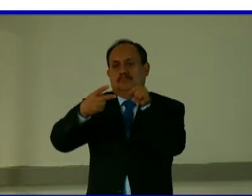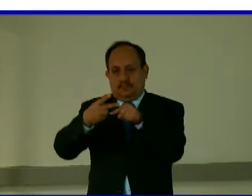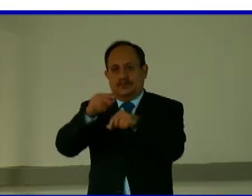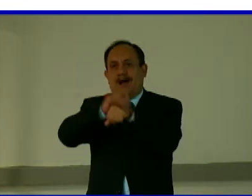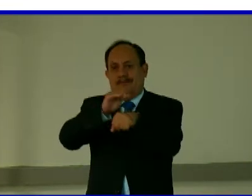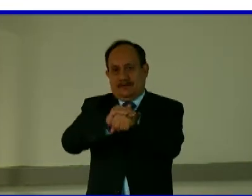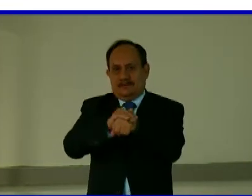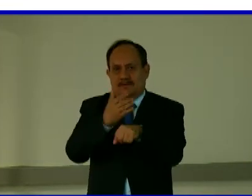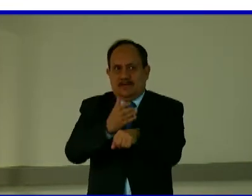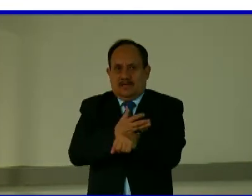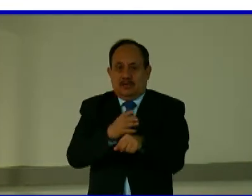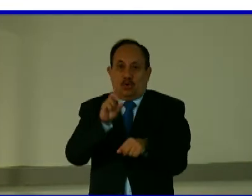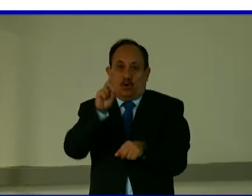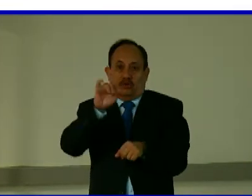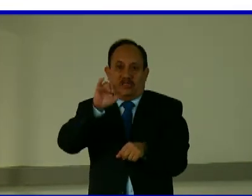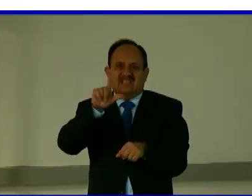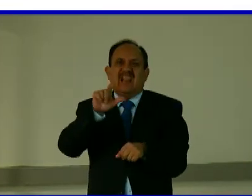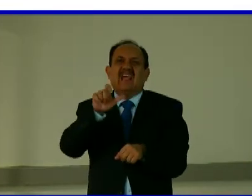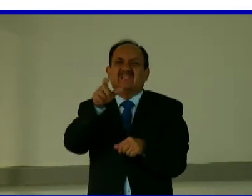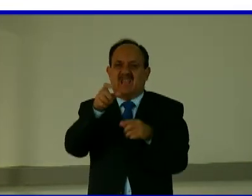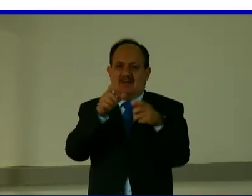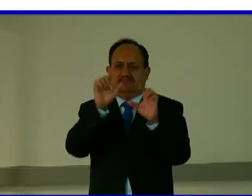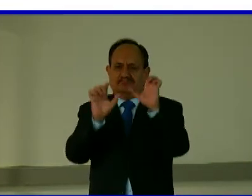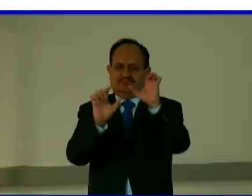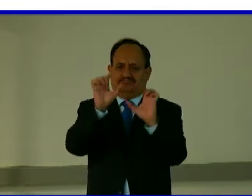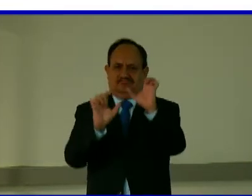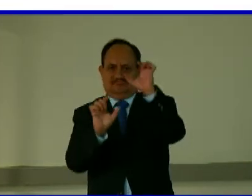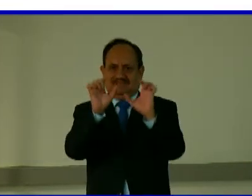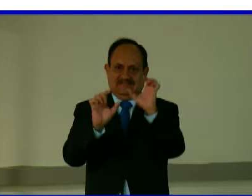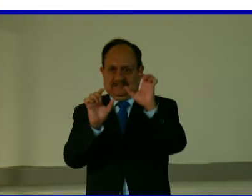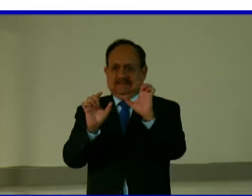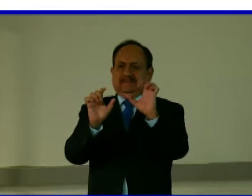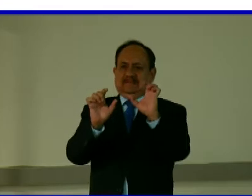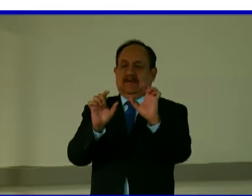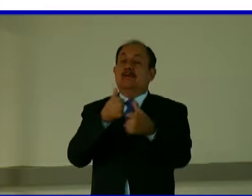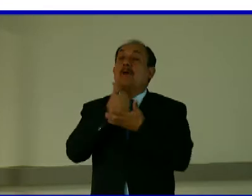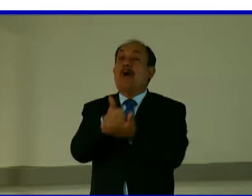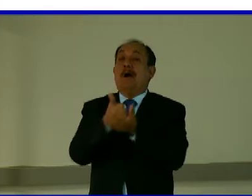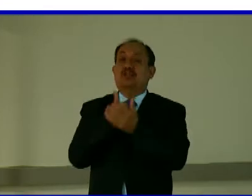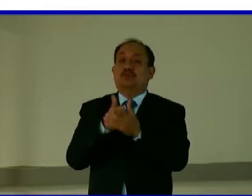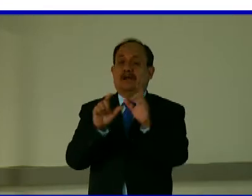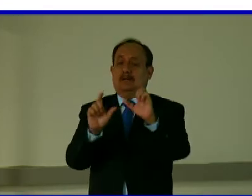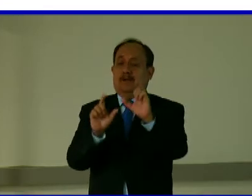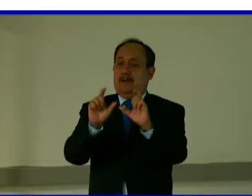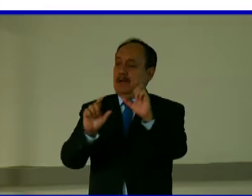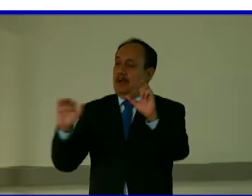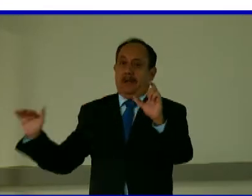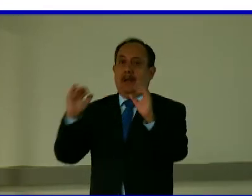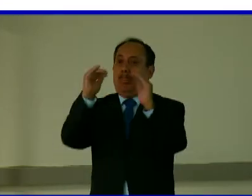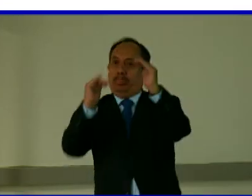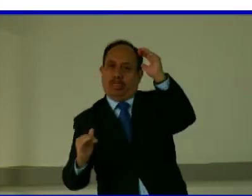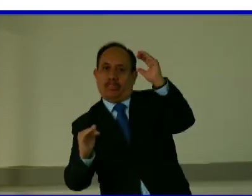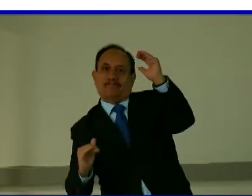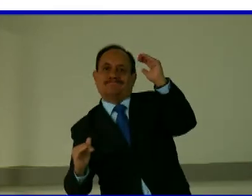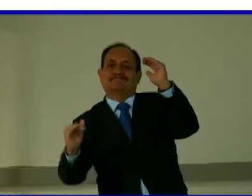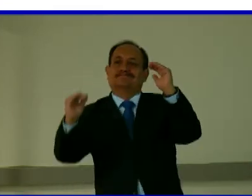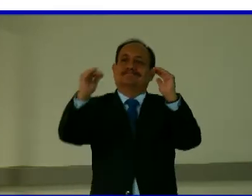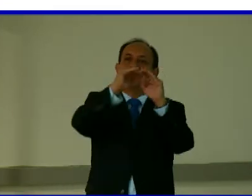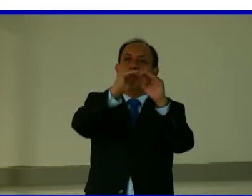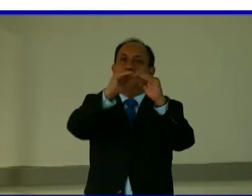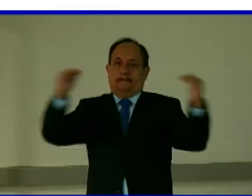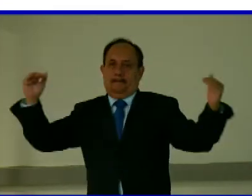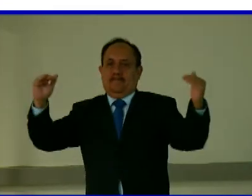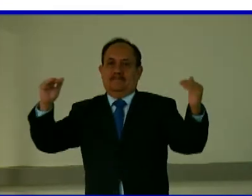Pues si tengo dislexia, tengo que disminuir la brecha entre la lectoescritura tuya y la de los compañeros de tu clase.